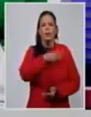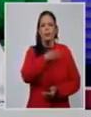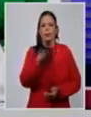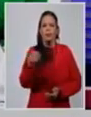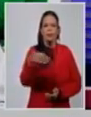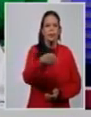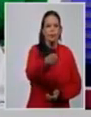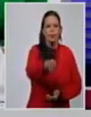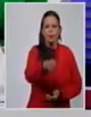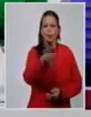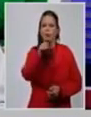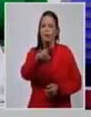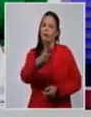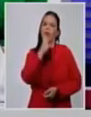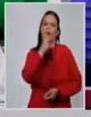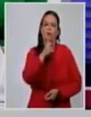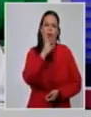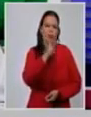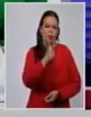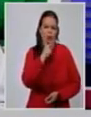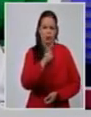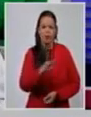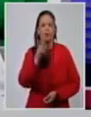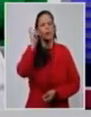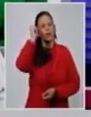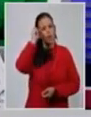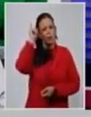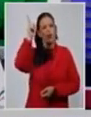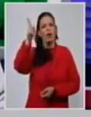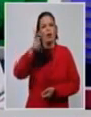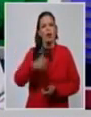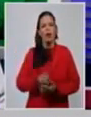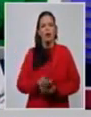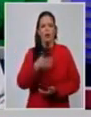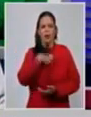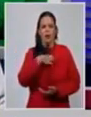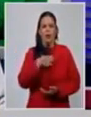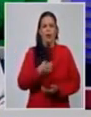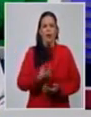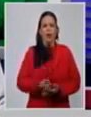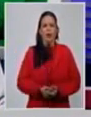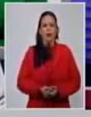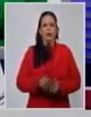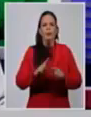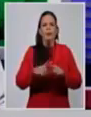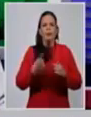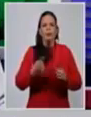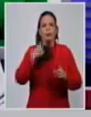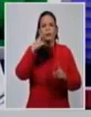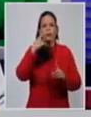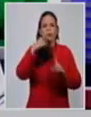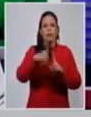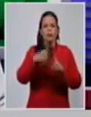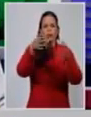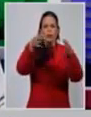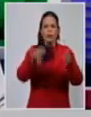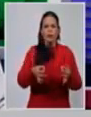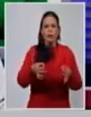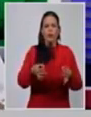territorio, que han ido adquiriendo experiencia, porque el objetivo es que realmente